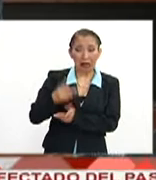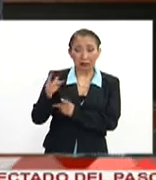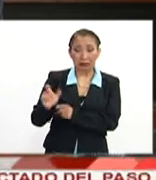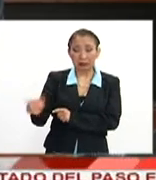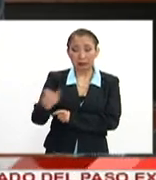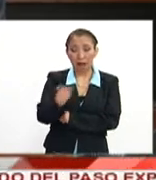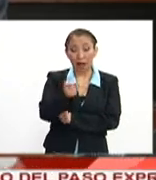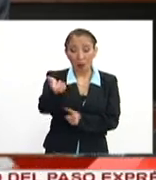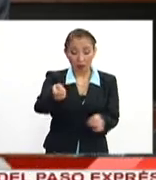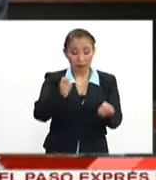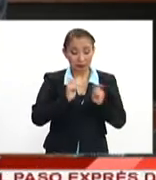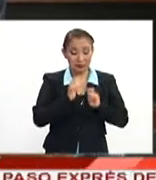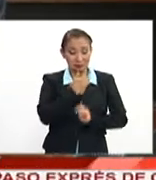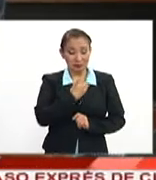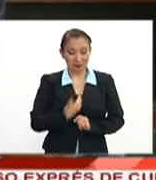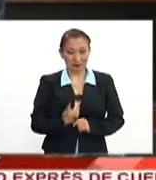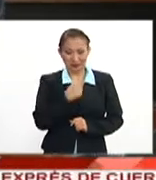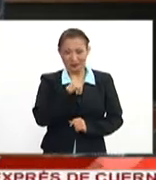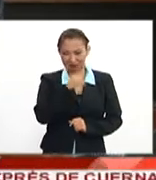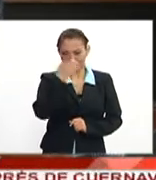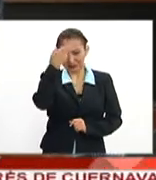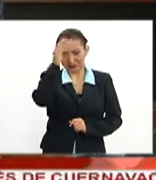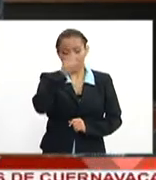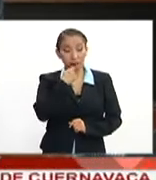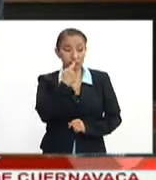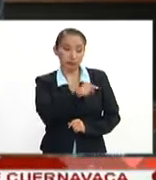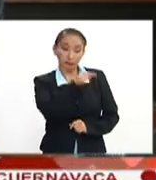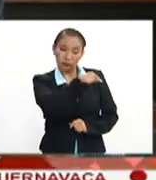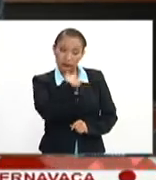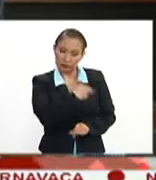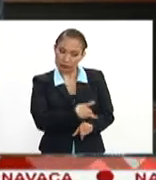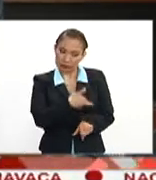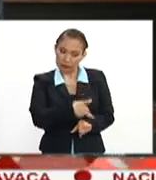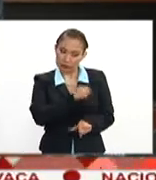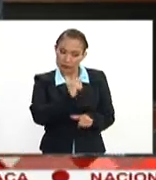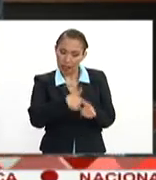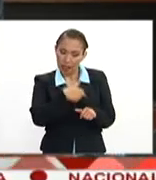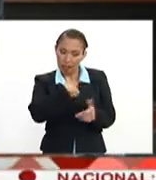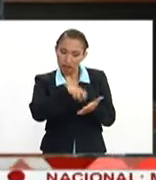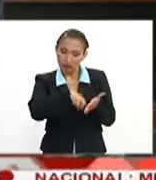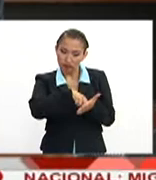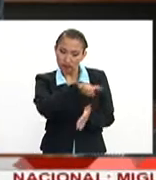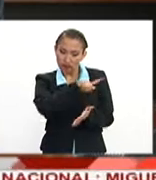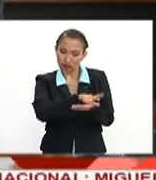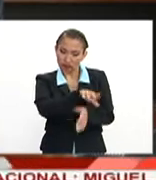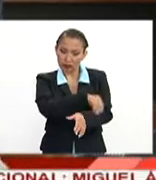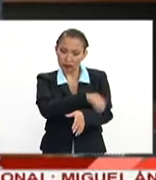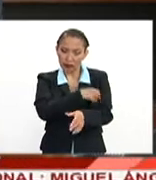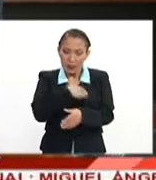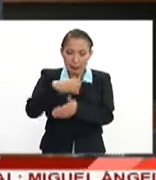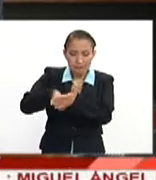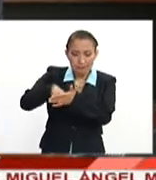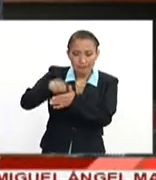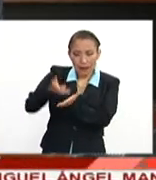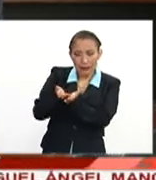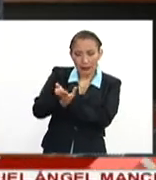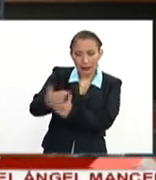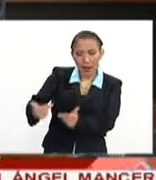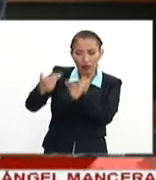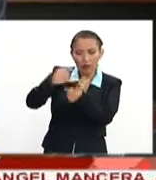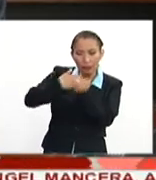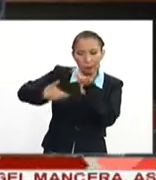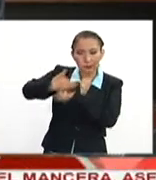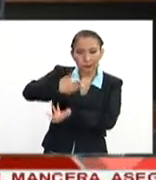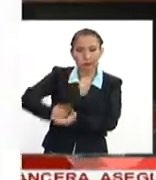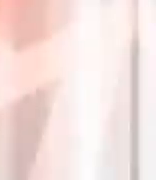cuando asumió el cargo, el presidente Enrique Peña Nieto lo instruyó a implementar la reforma energética y reestructurar la estrategia de